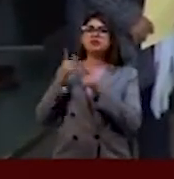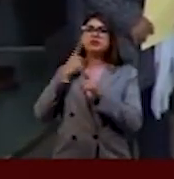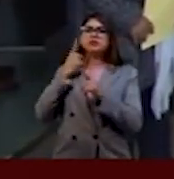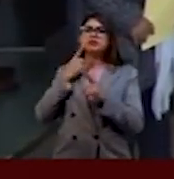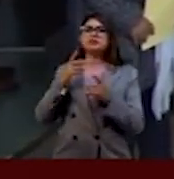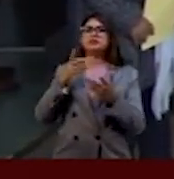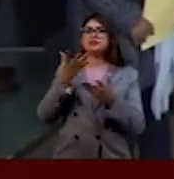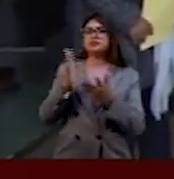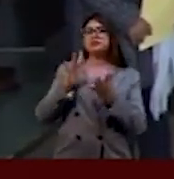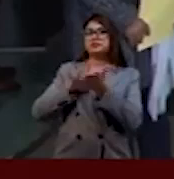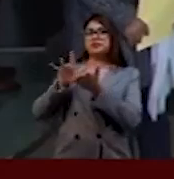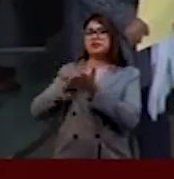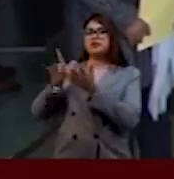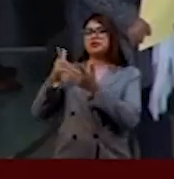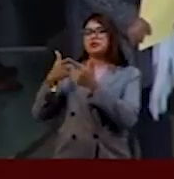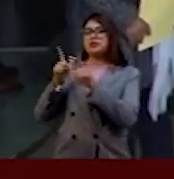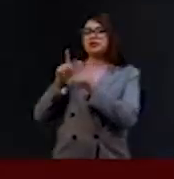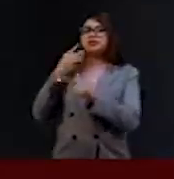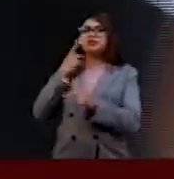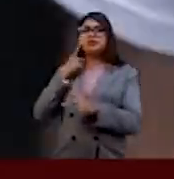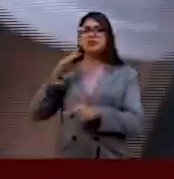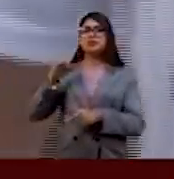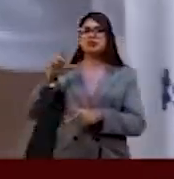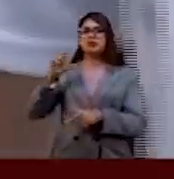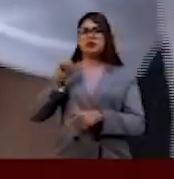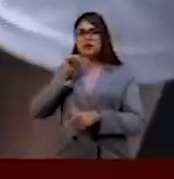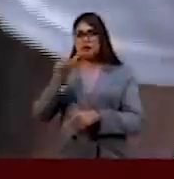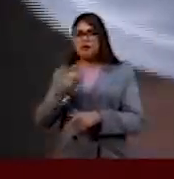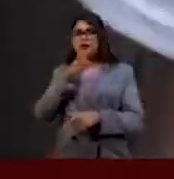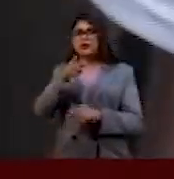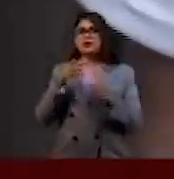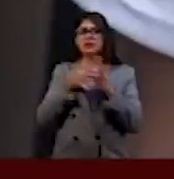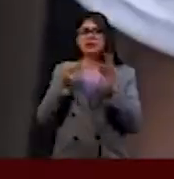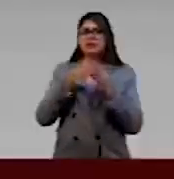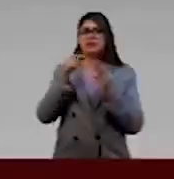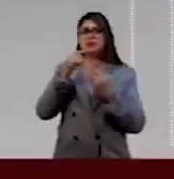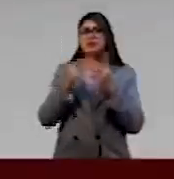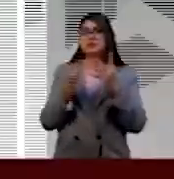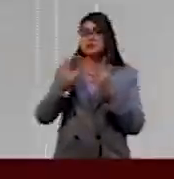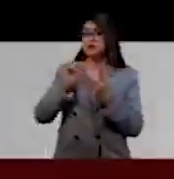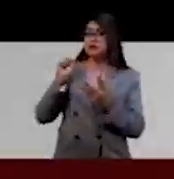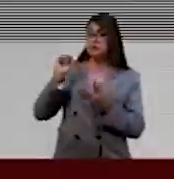el Senado interpondrán las acciones de inconstitucionalidad correspondientes.